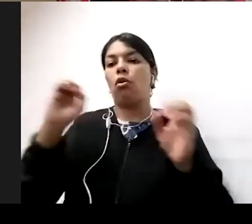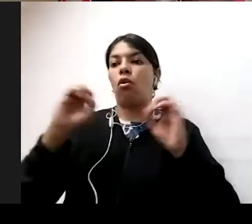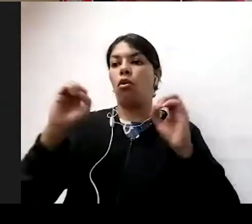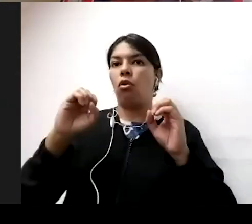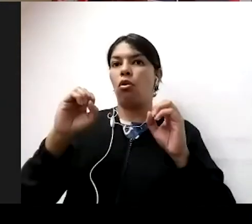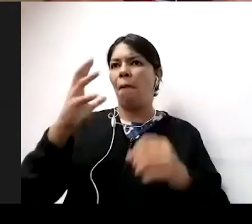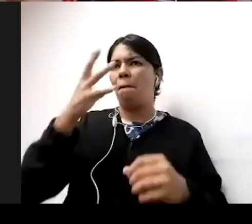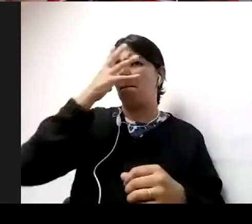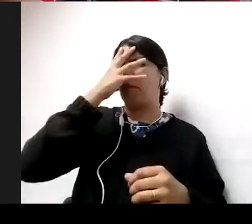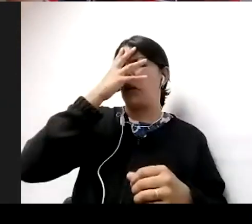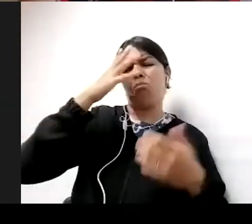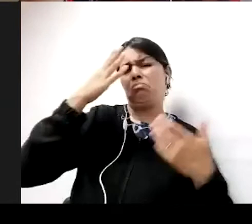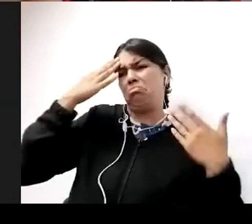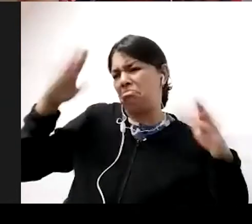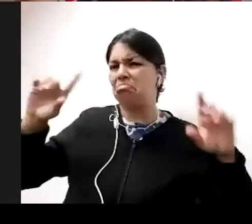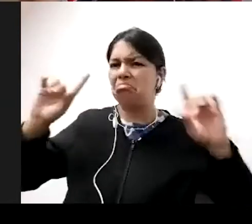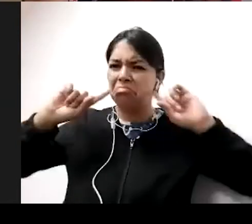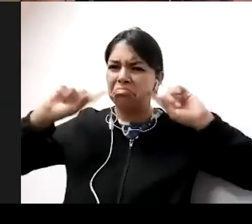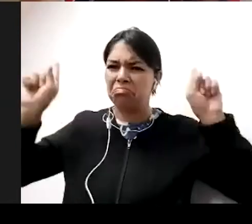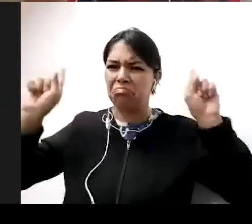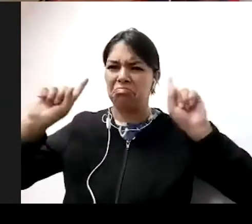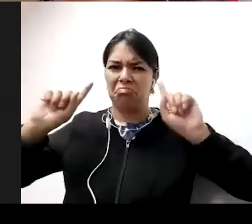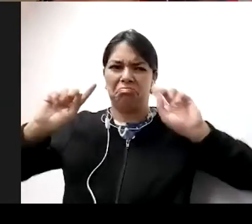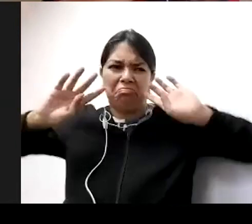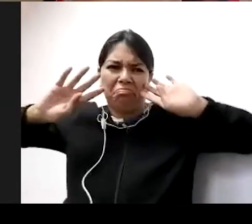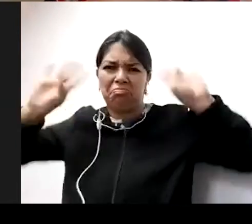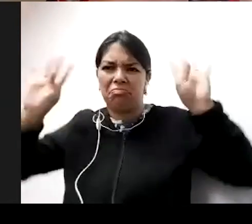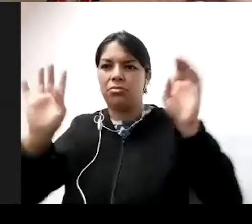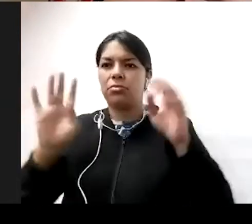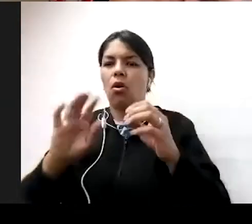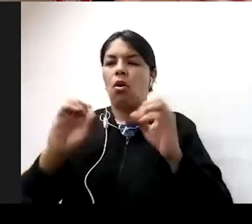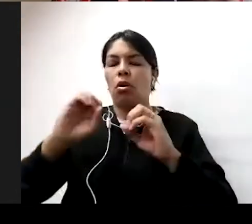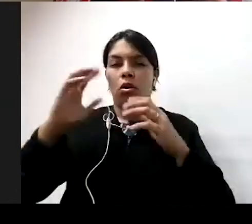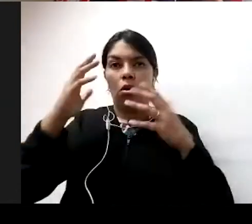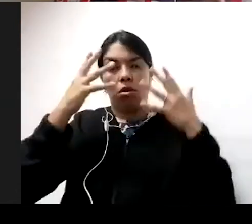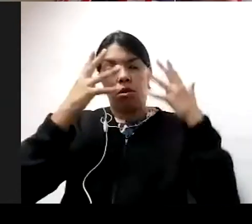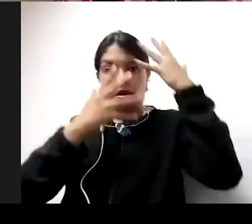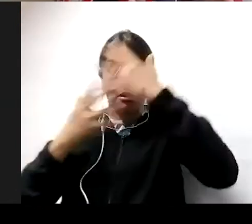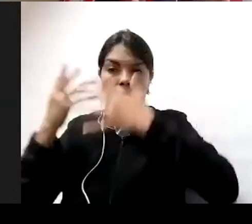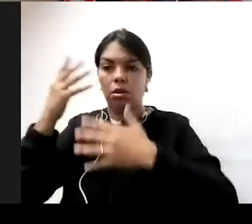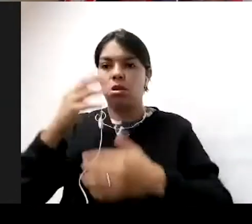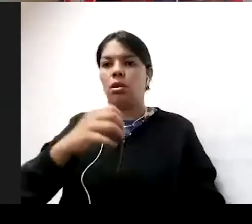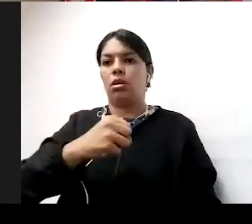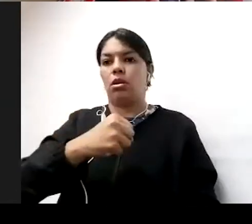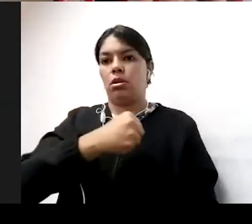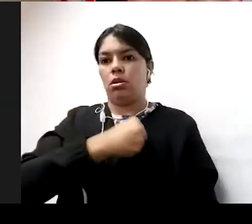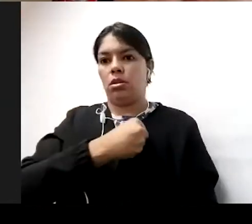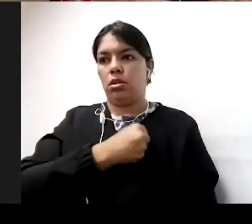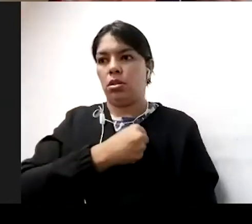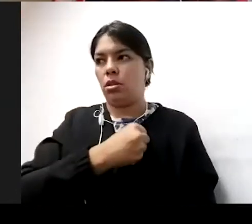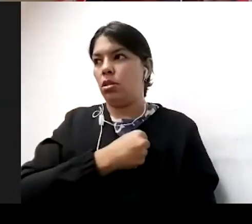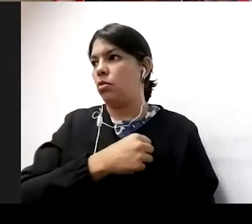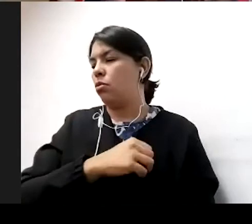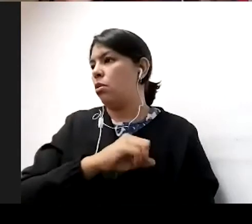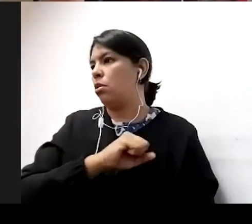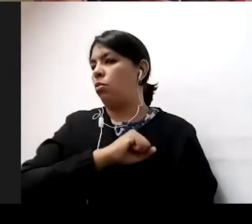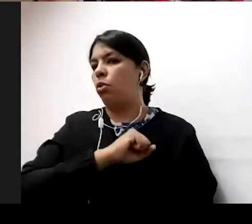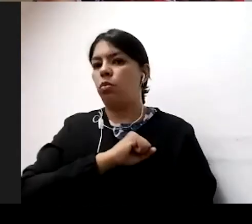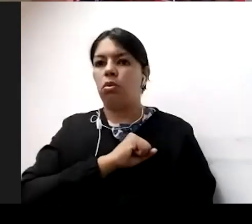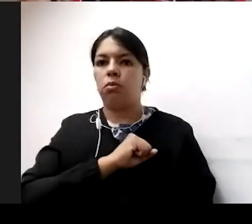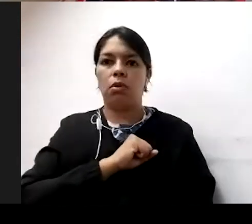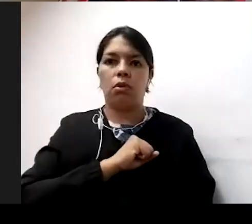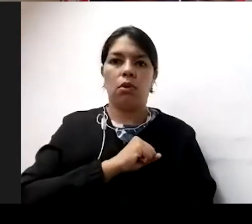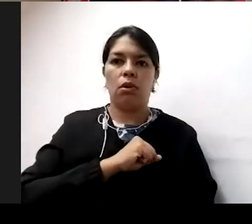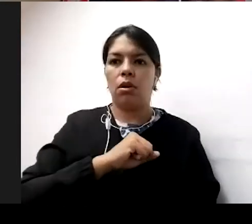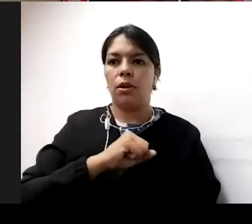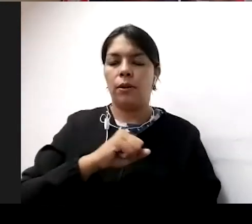por ahí, sentirse de pronto aturdido, sentir agitación o palpitaciones en el pecho. Si se inhala una